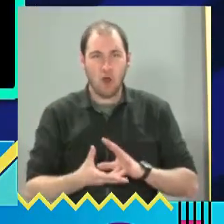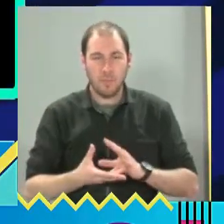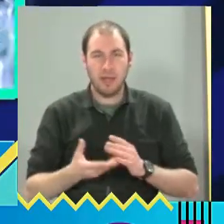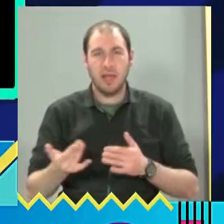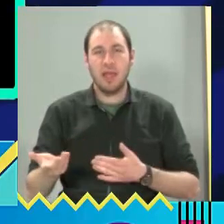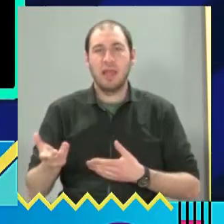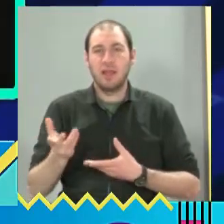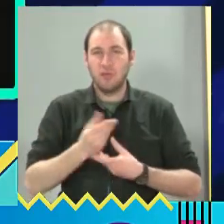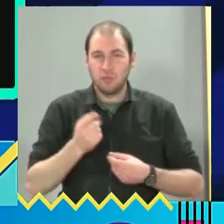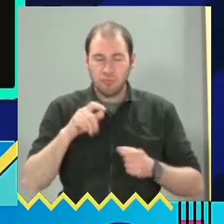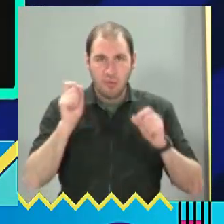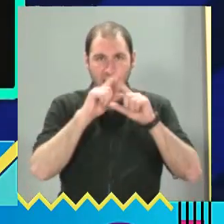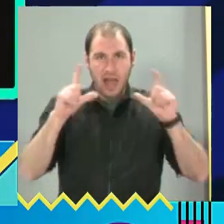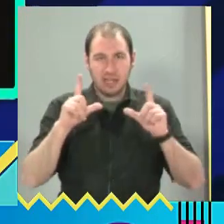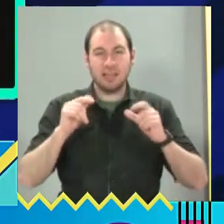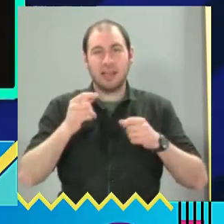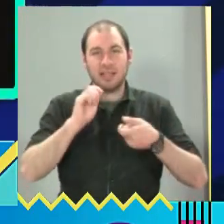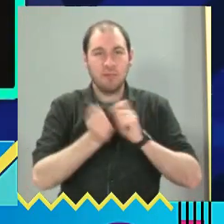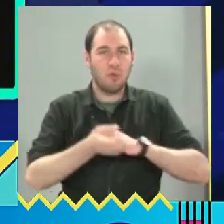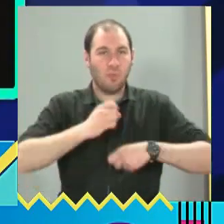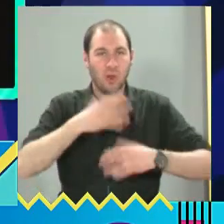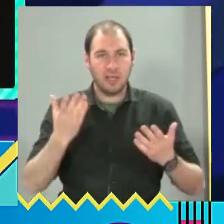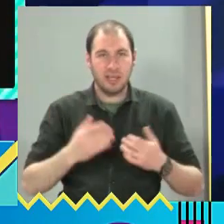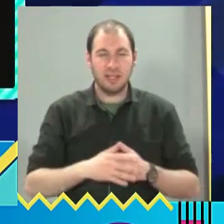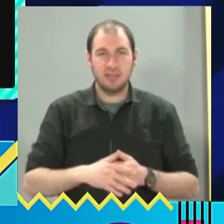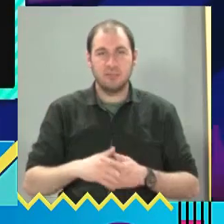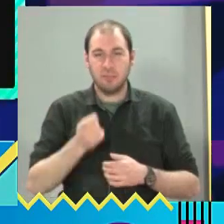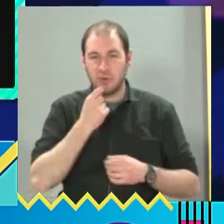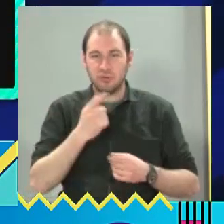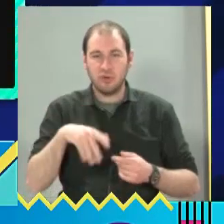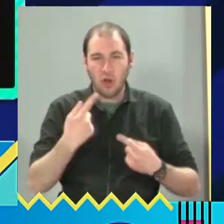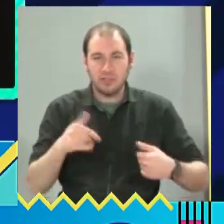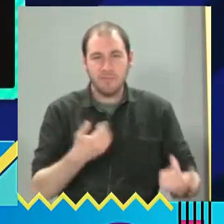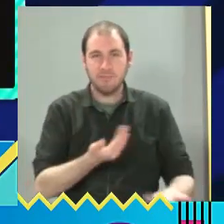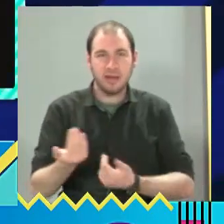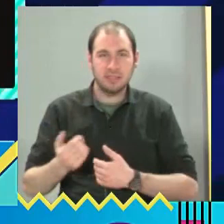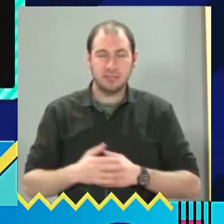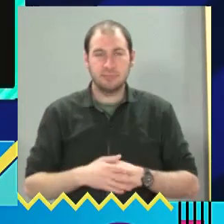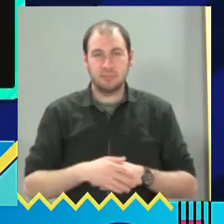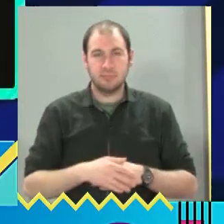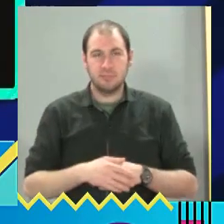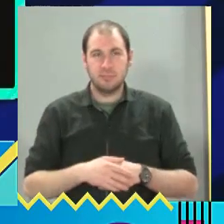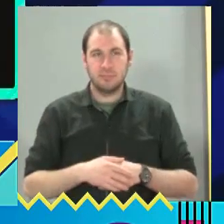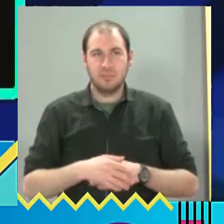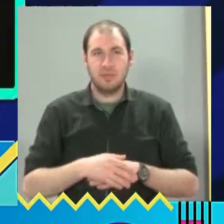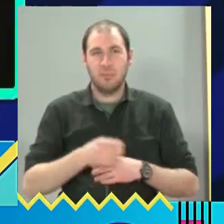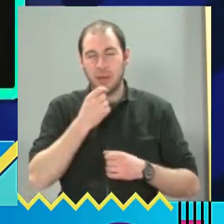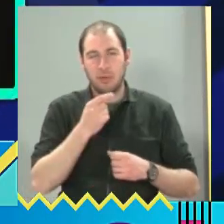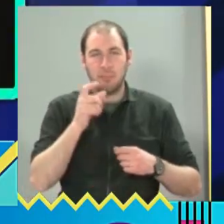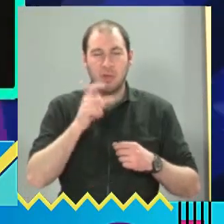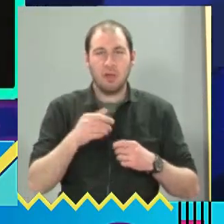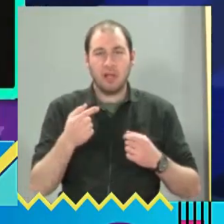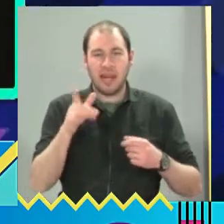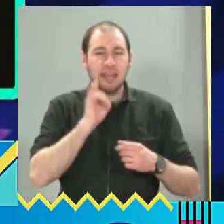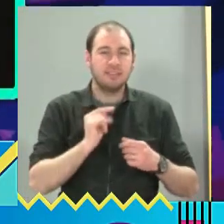hace estar totalmente alerta a cualquier cambio que pueda llegar a ponernos en desabastecimiento. Entonces a alguien se le ocurrió decir que